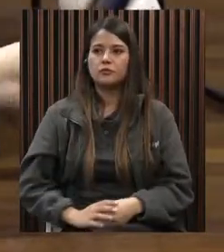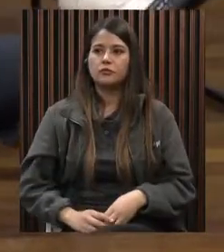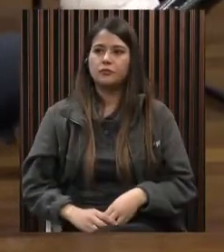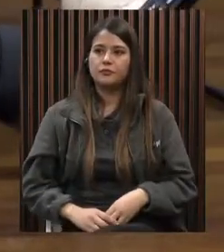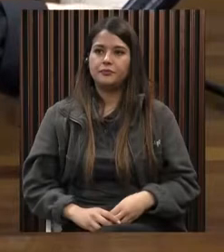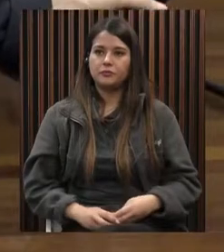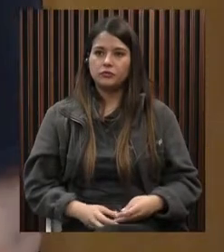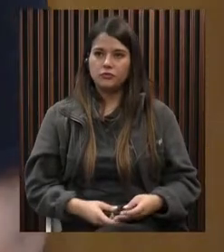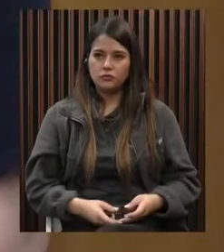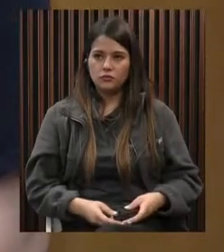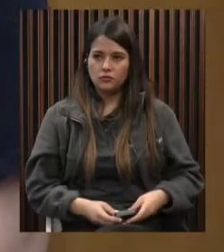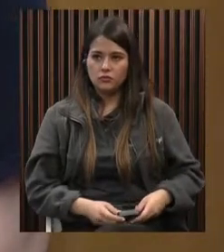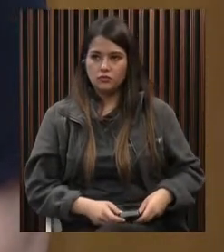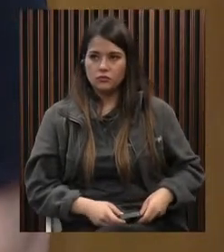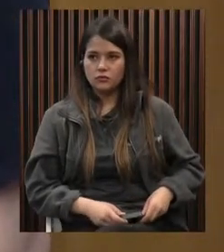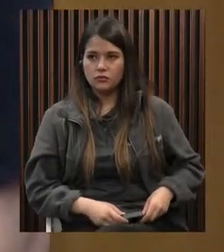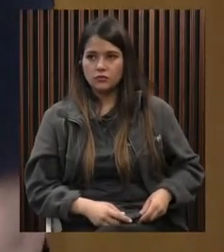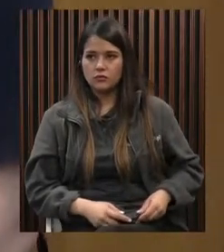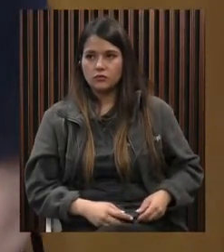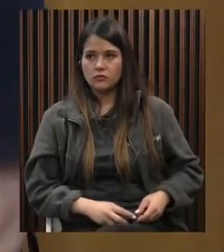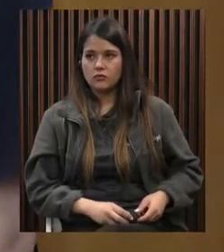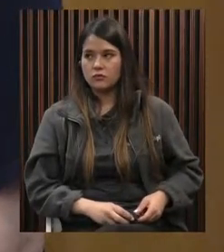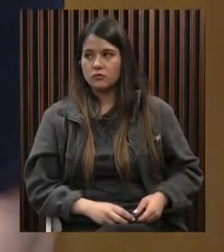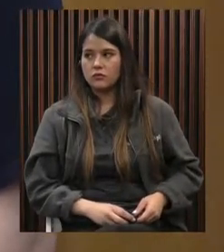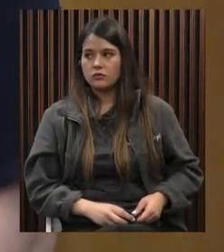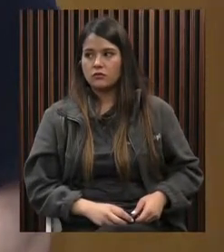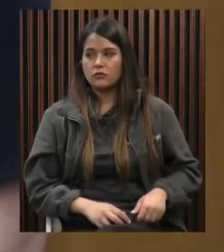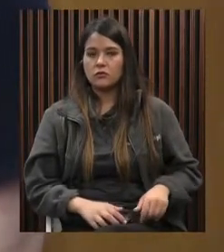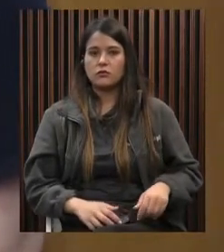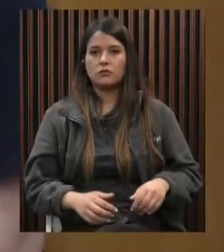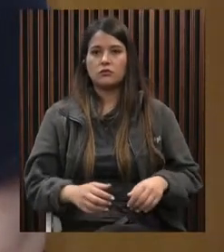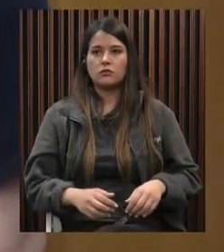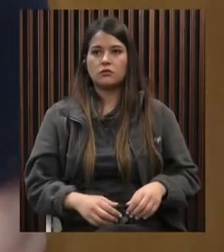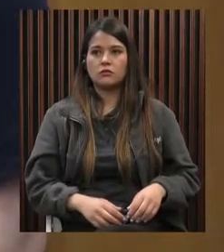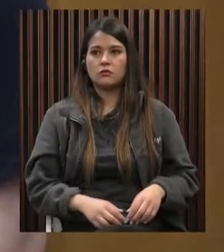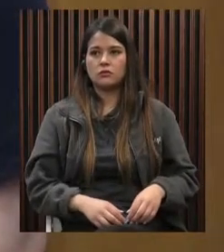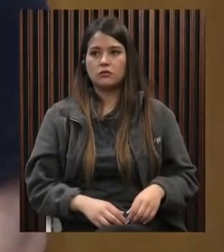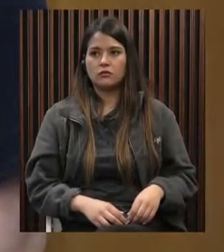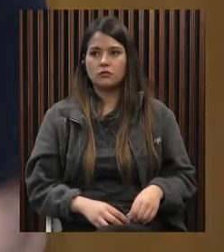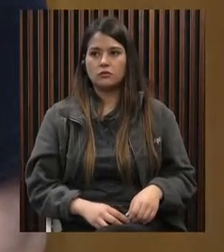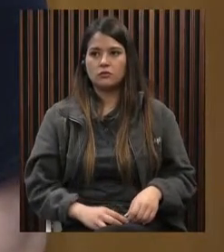Biscuit. Biscuit. Right. So we'll take the final comment on.